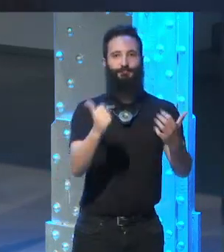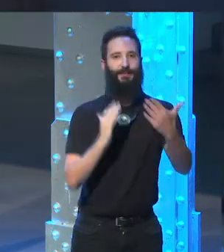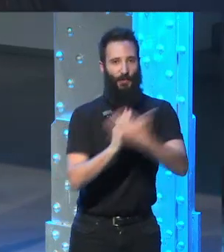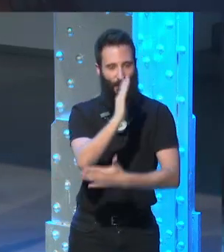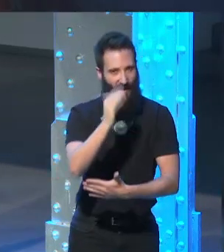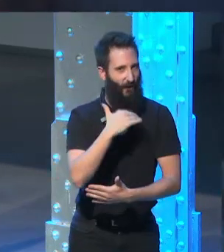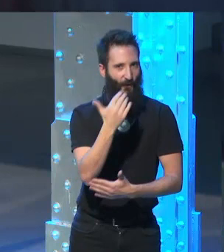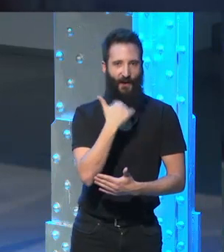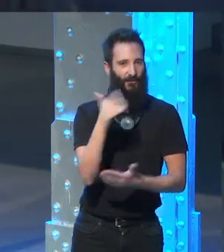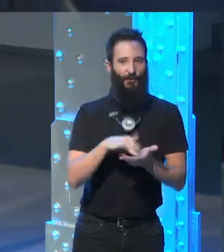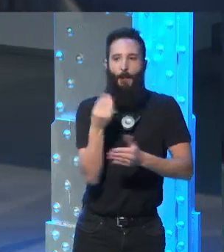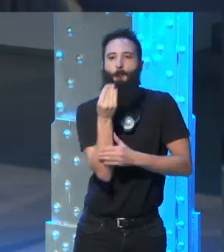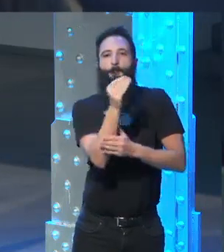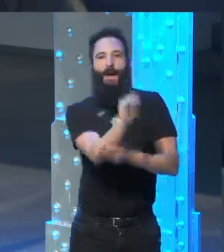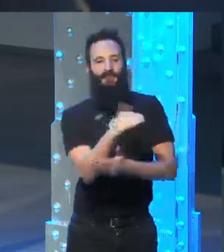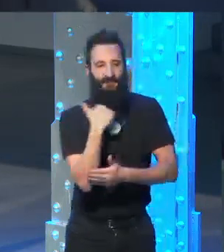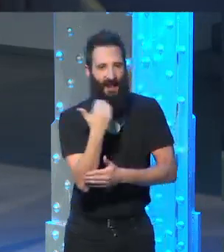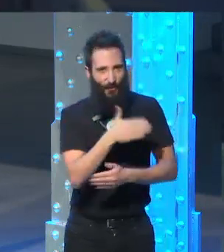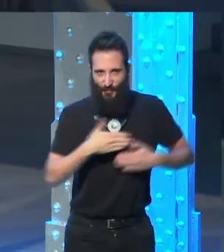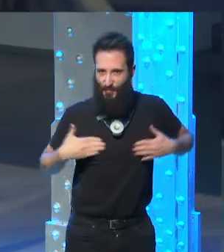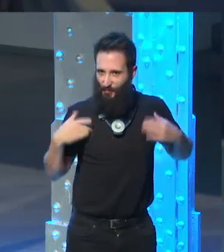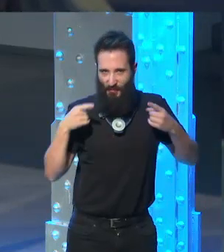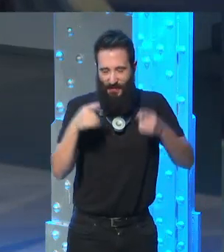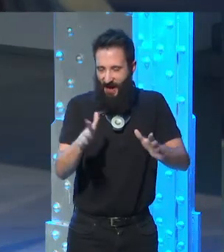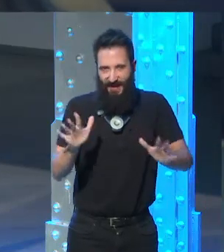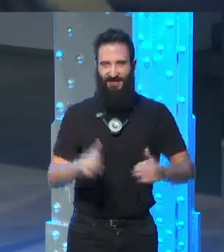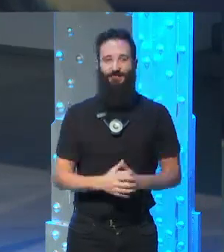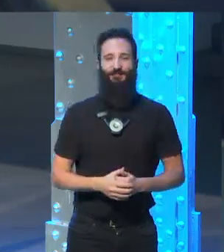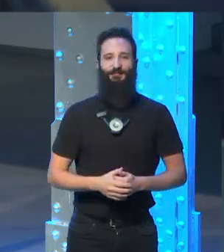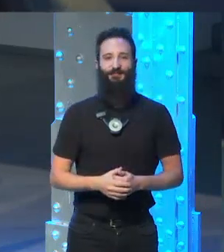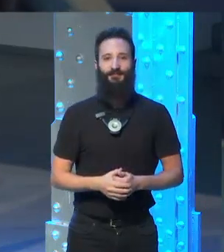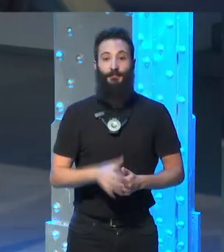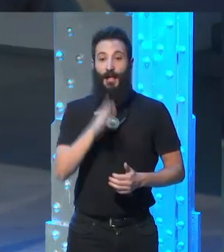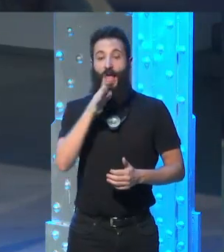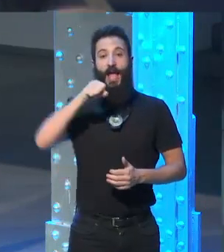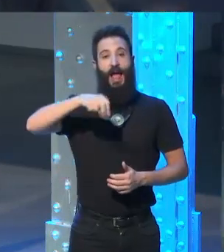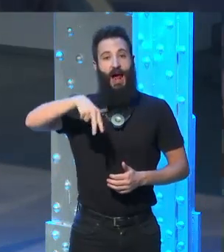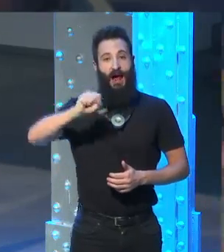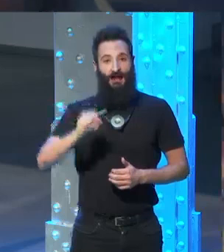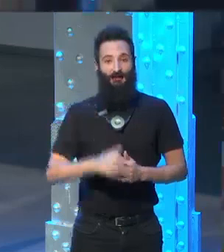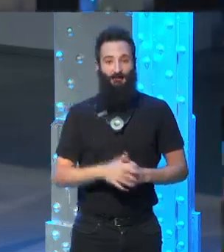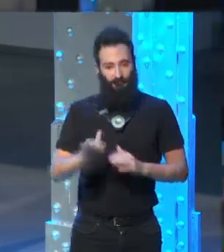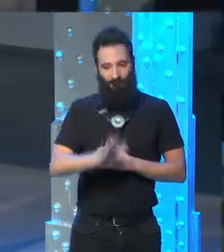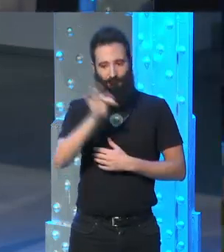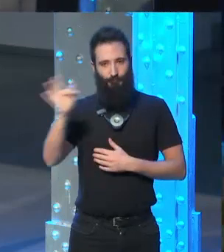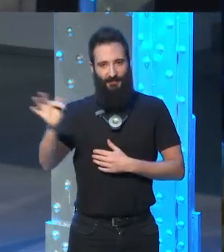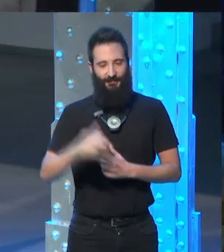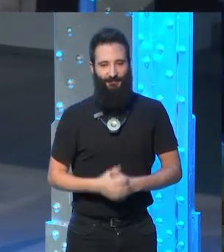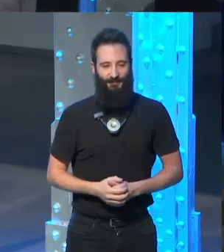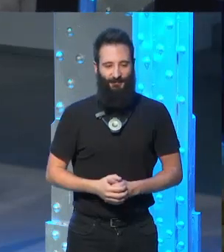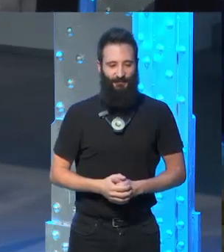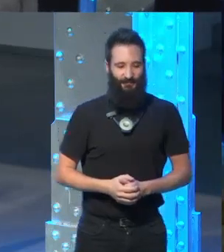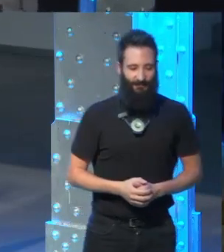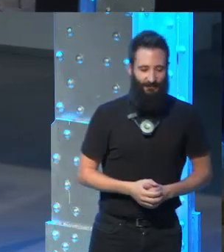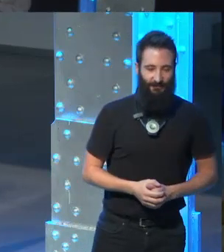podéis añadir lo que queráis en cualquier momento. Ana, voy contigo. Estaba así